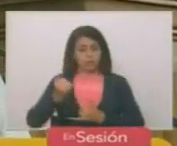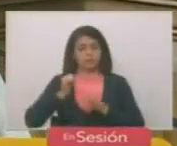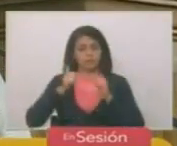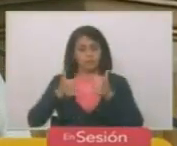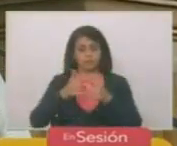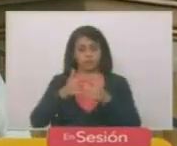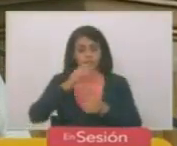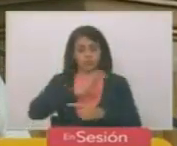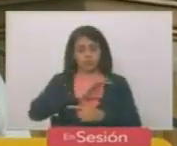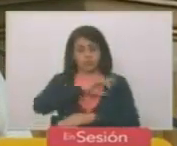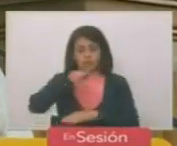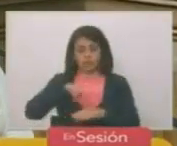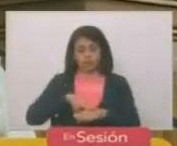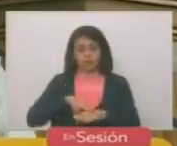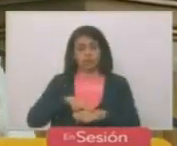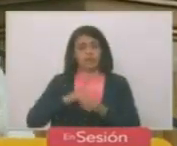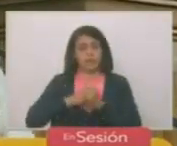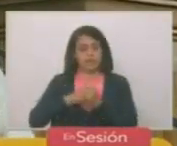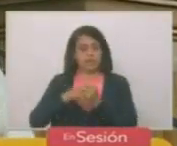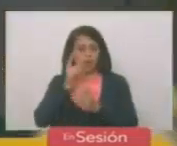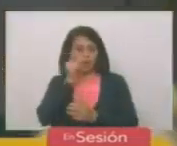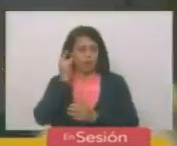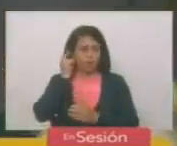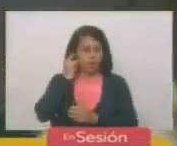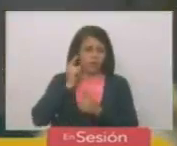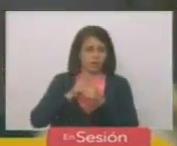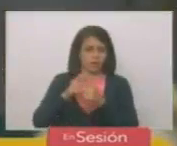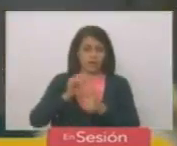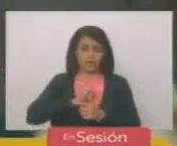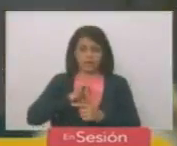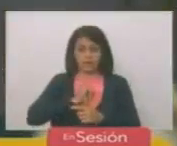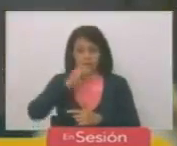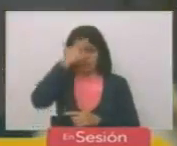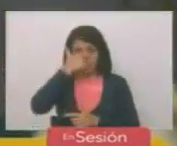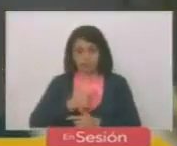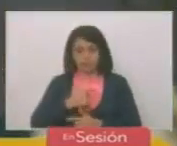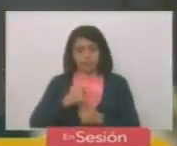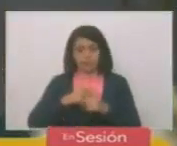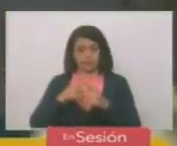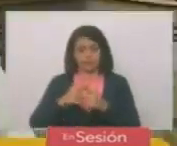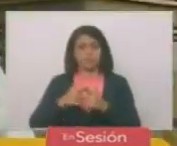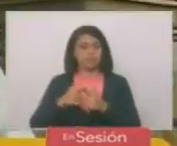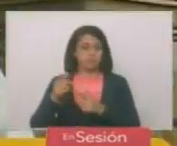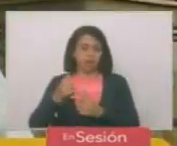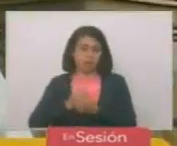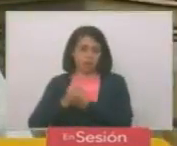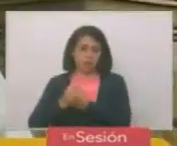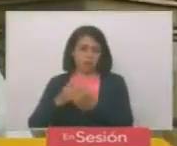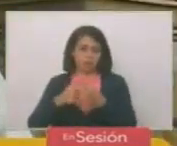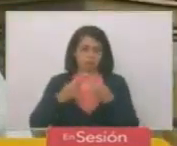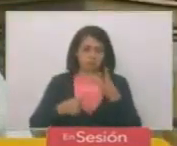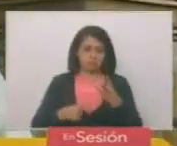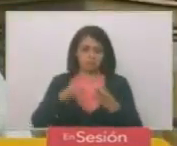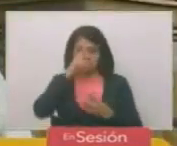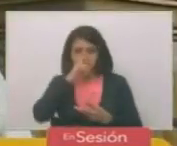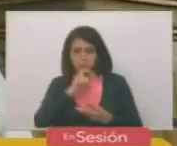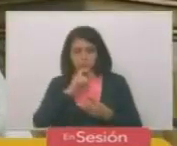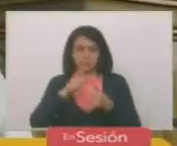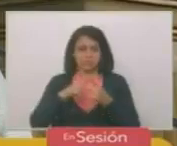social o nacional, orientación sexual, identidad de género, expresión de género, edad, posición